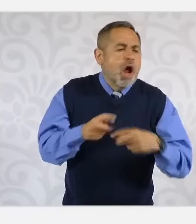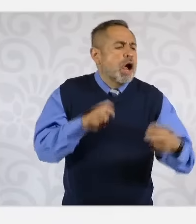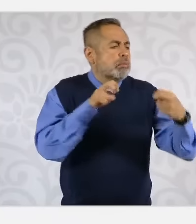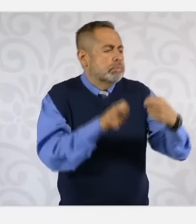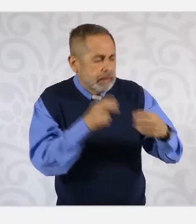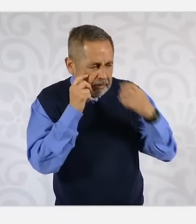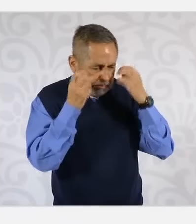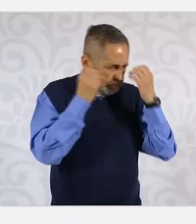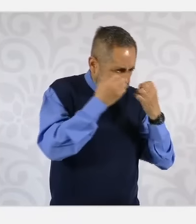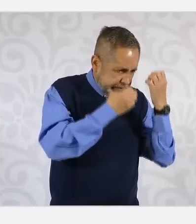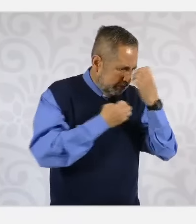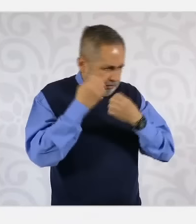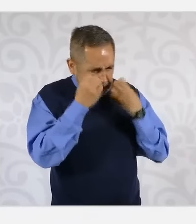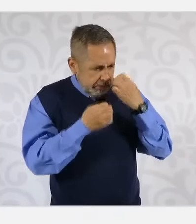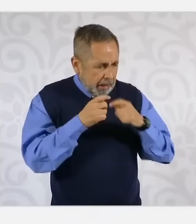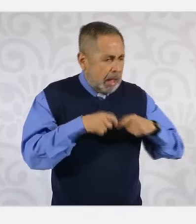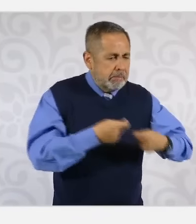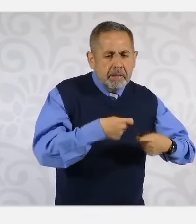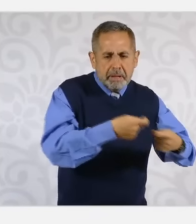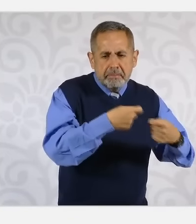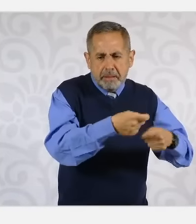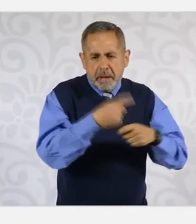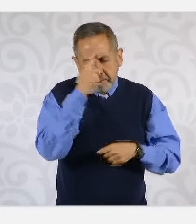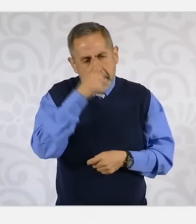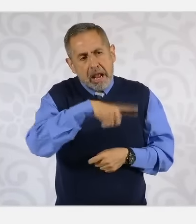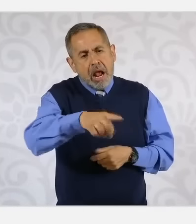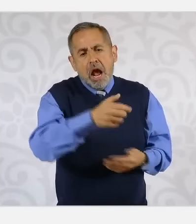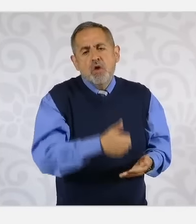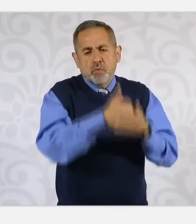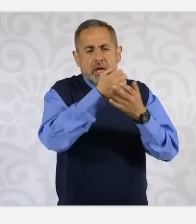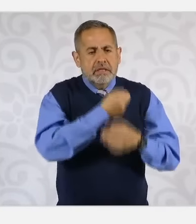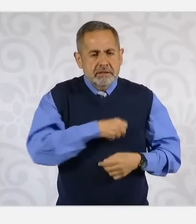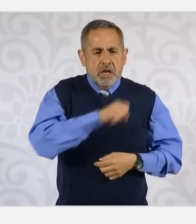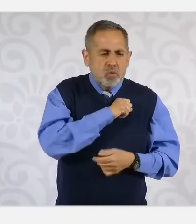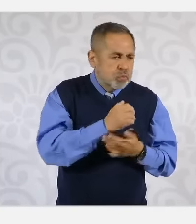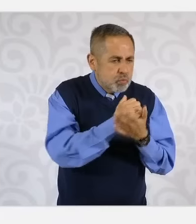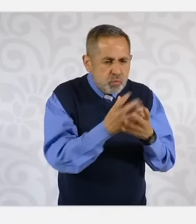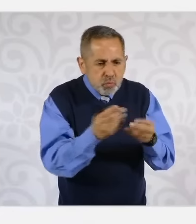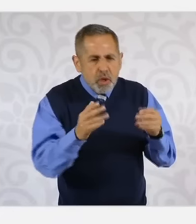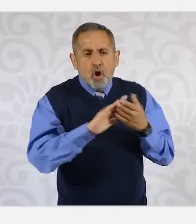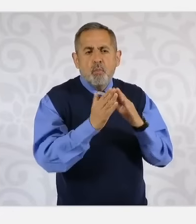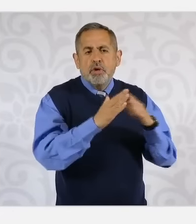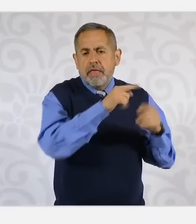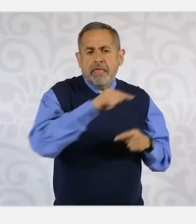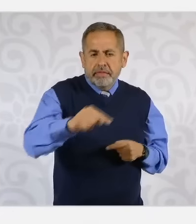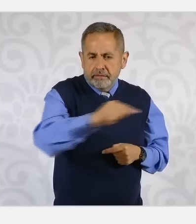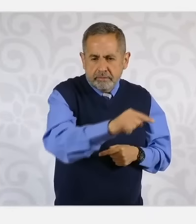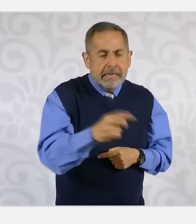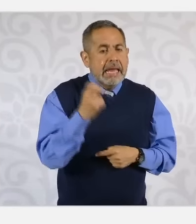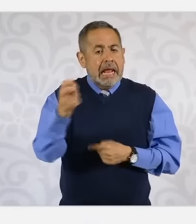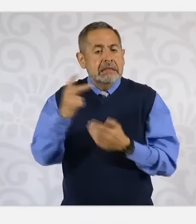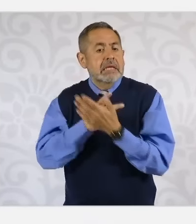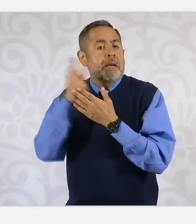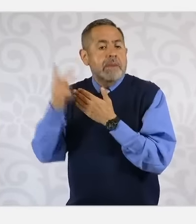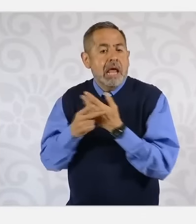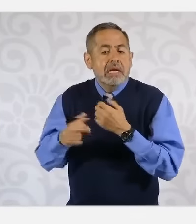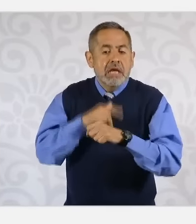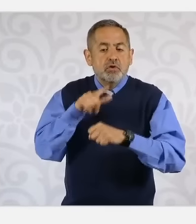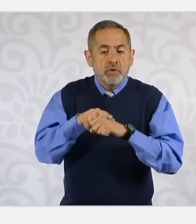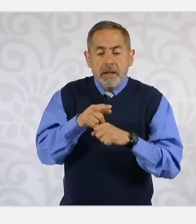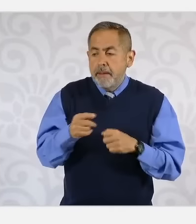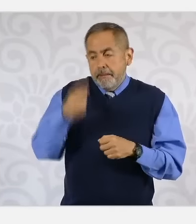evidencia científica para preservar o restaurar la salud del individuo, la familia y la comunidad en la Estrategia Nacional de Atención